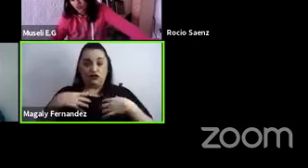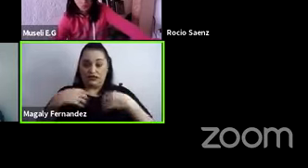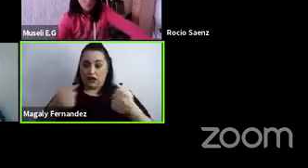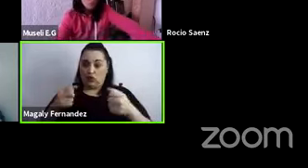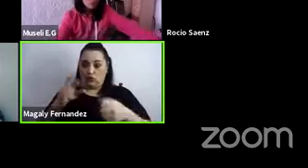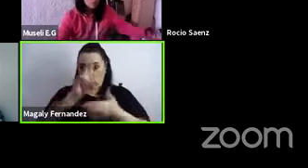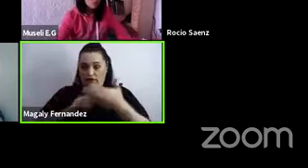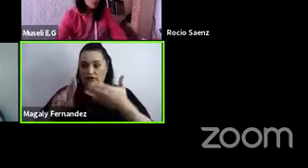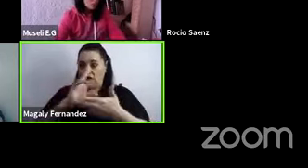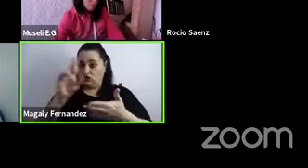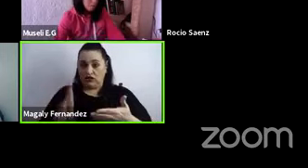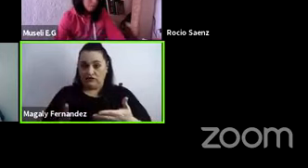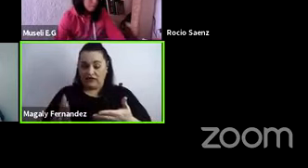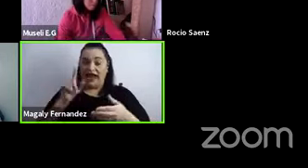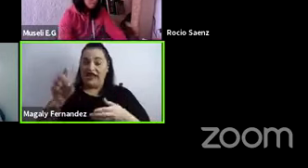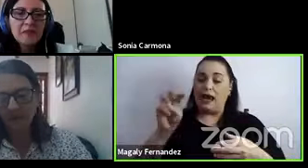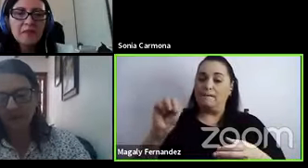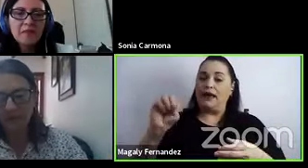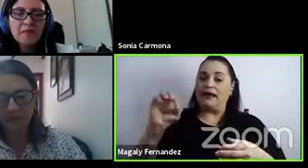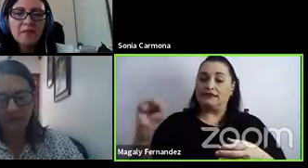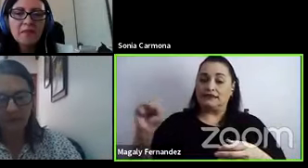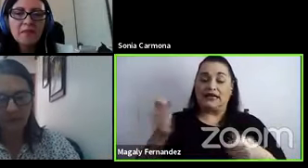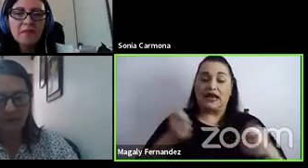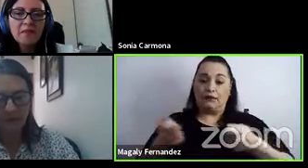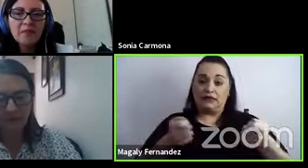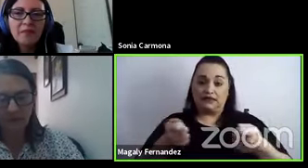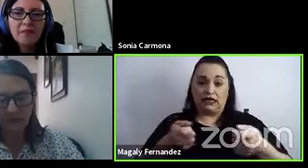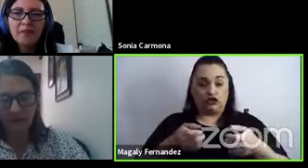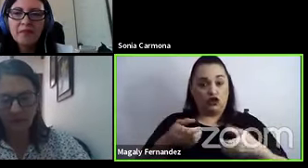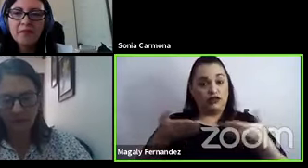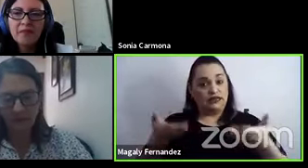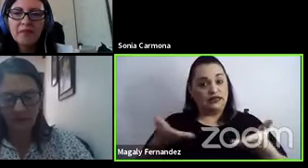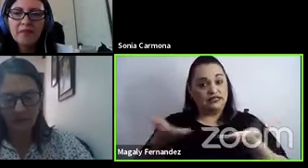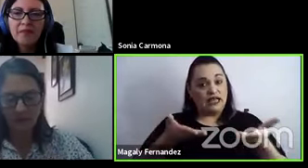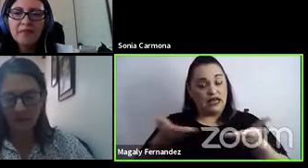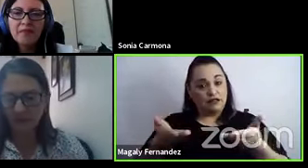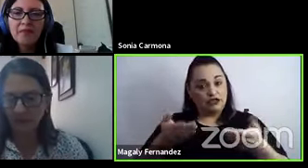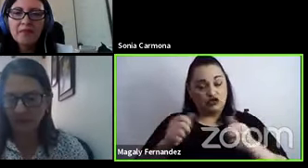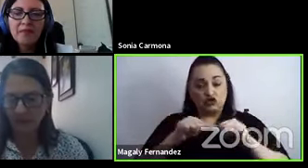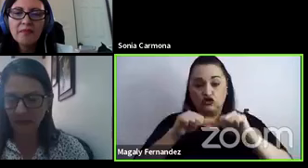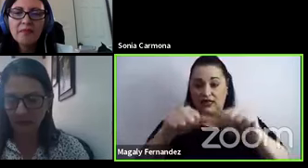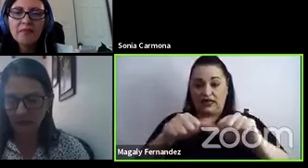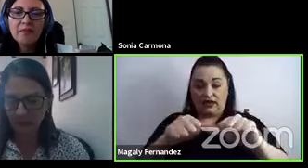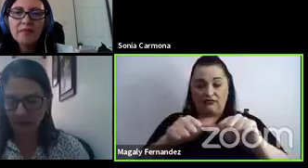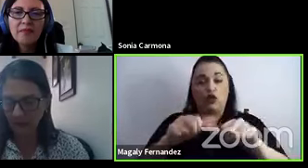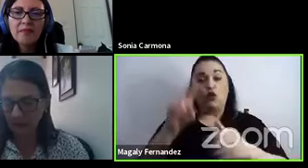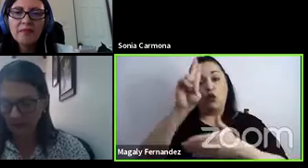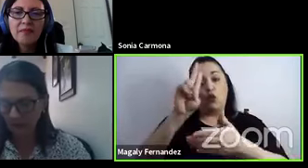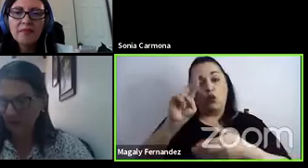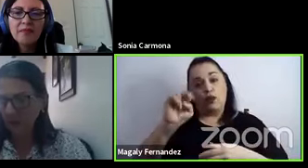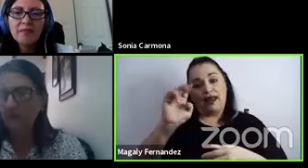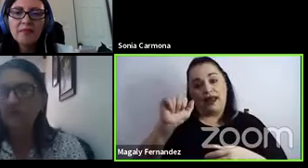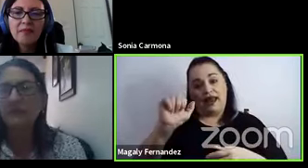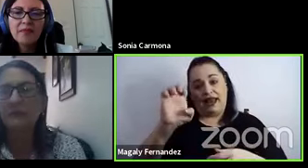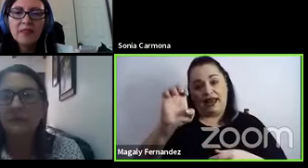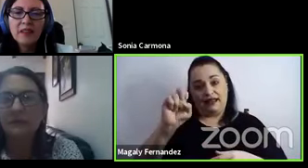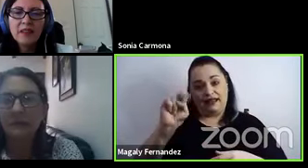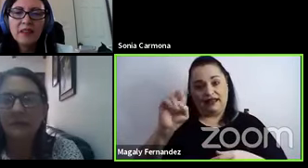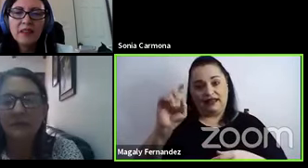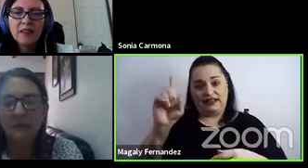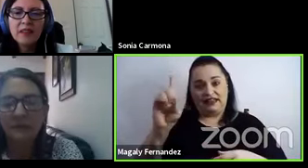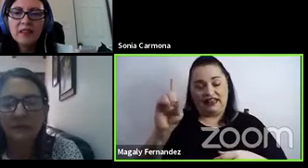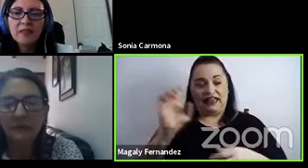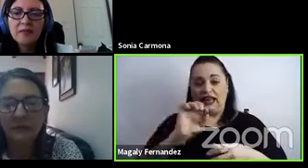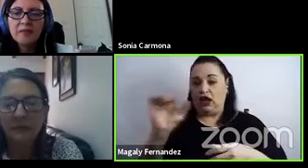Rica y máster en Administración de Servicios de Salud Sostenibles por la Universidad Estatal a Distancia de Costa Rica. También médica